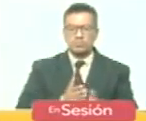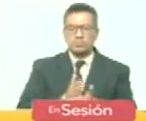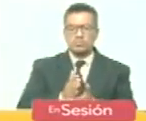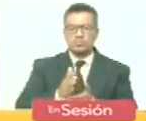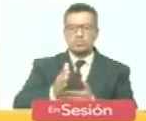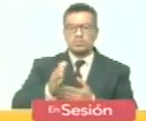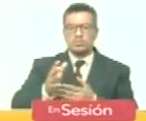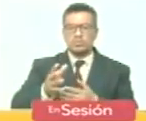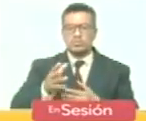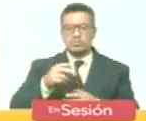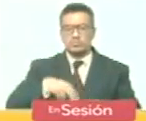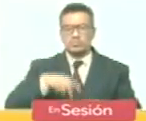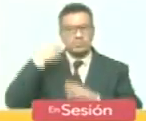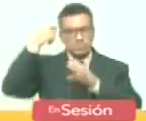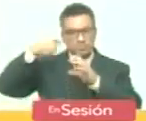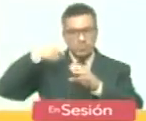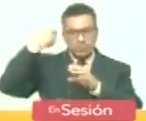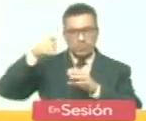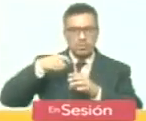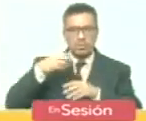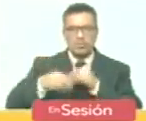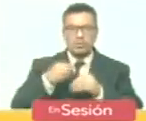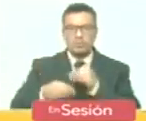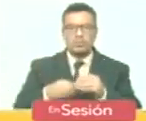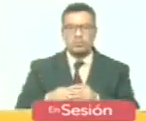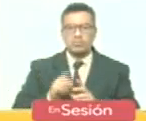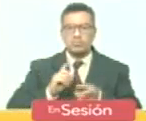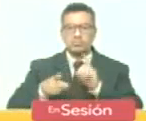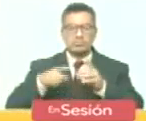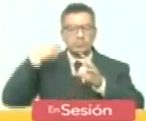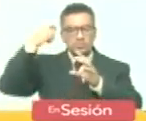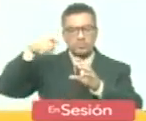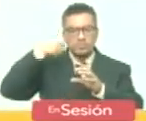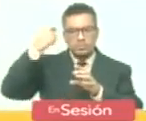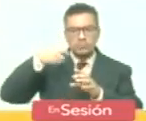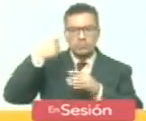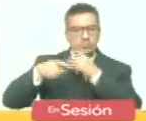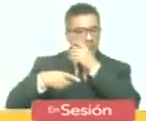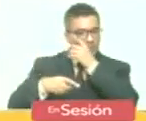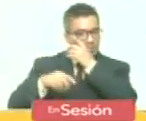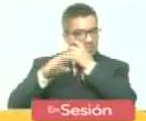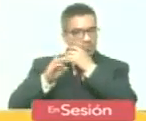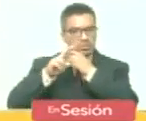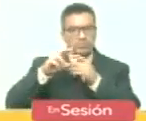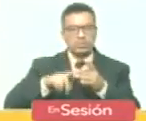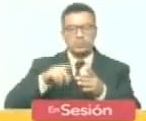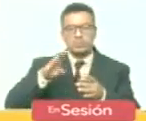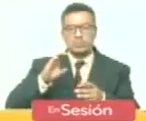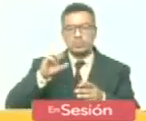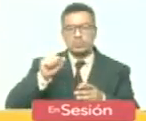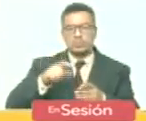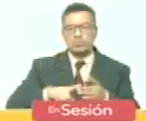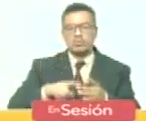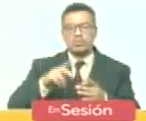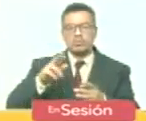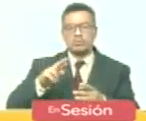inquietud cinematográfica. Hizo varias películas, entre ellas Doña Bárbara, Canaima y La